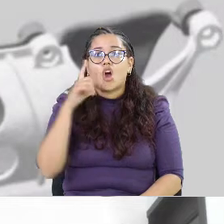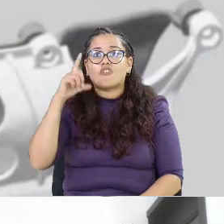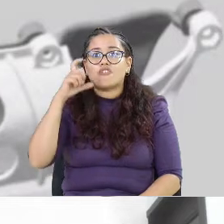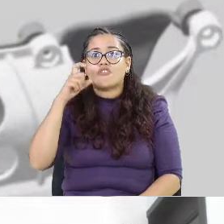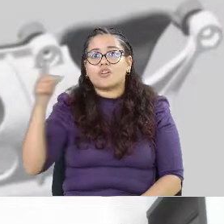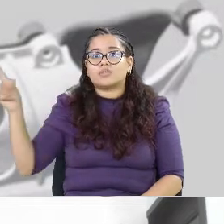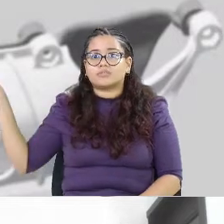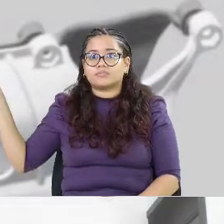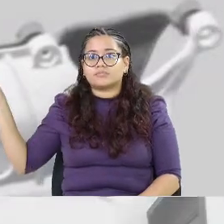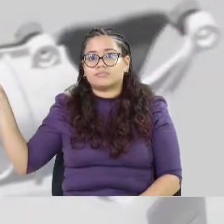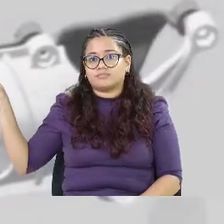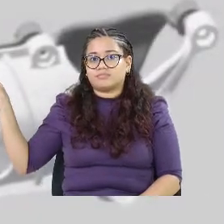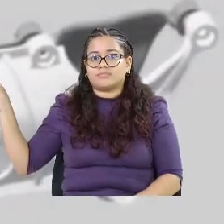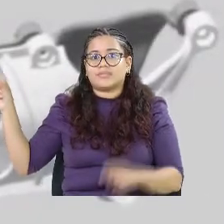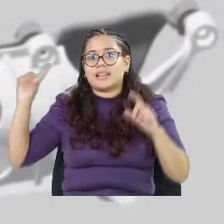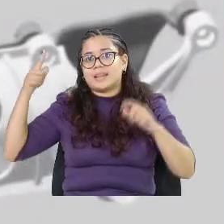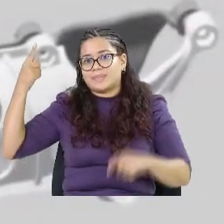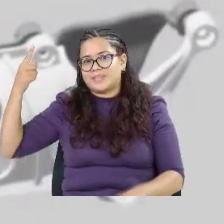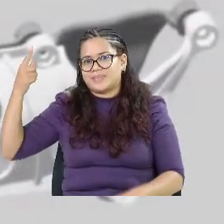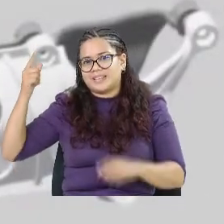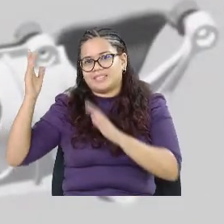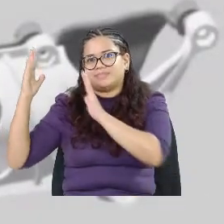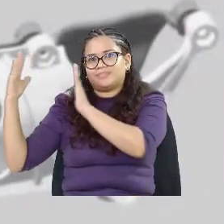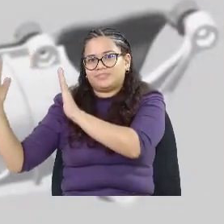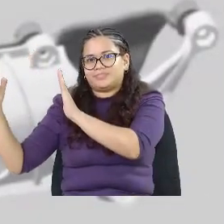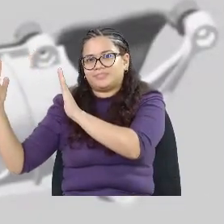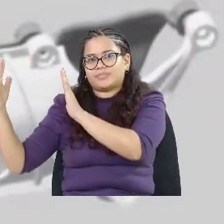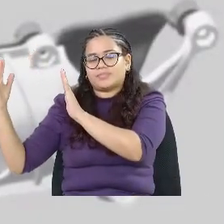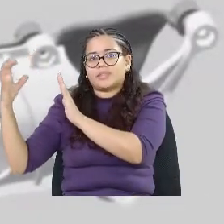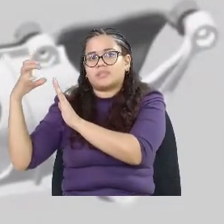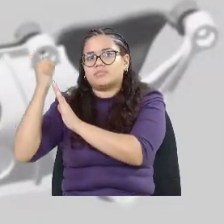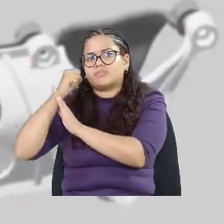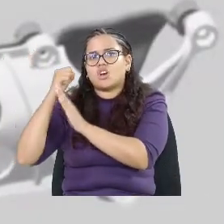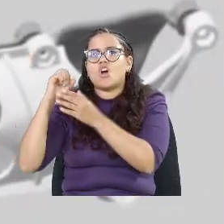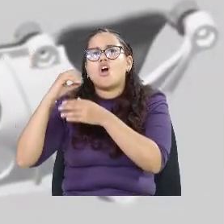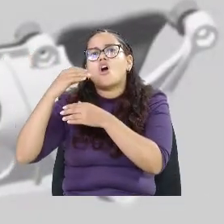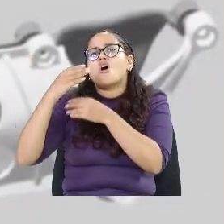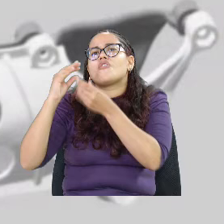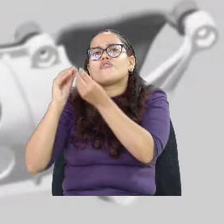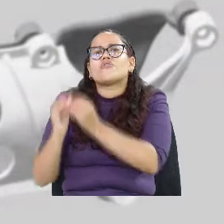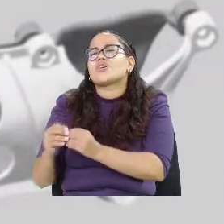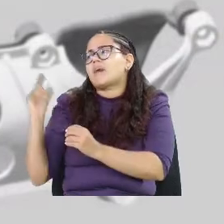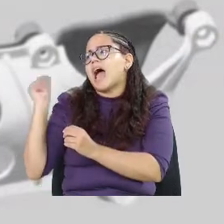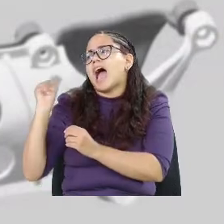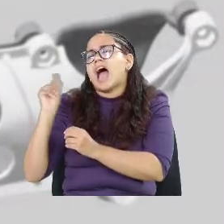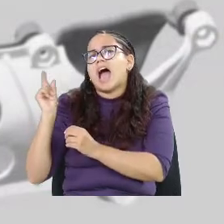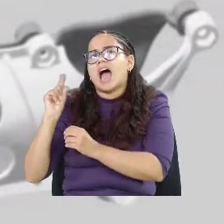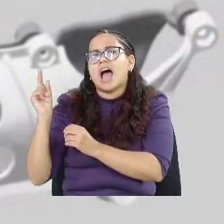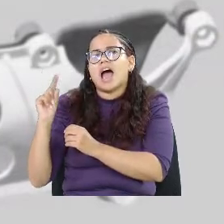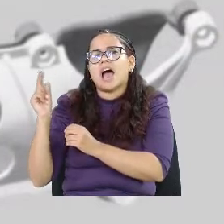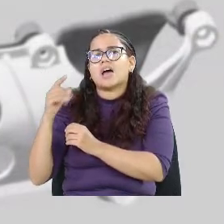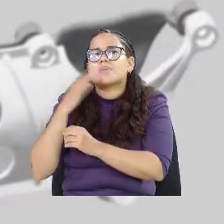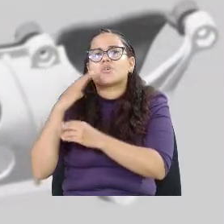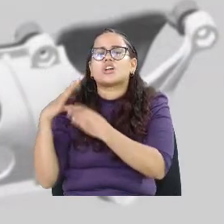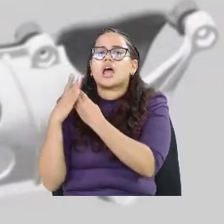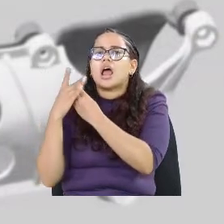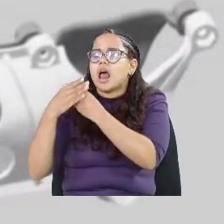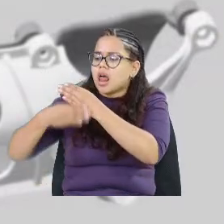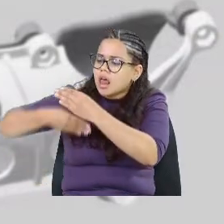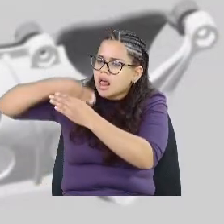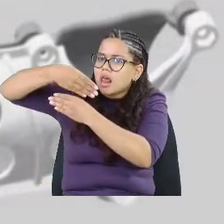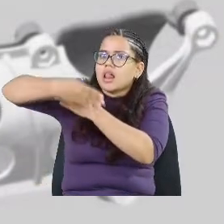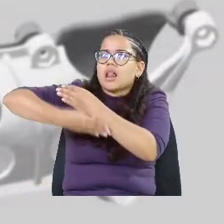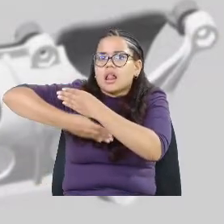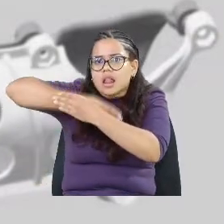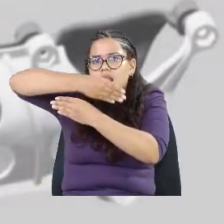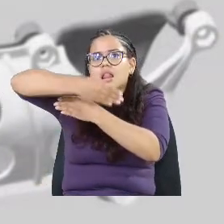a mano izquierda, observamos la forma tradicional en la que una persona es inmovilizada.